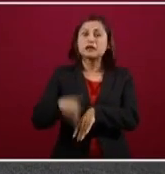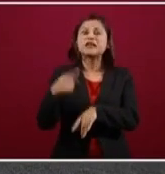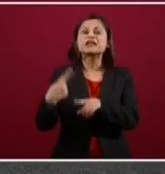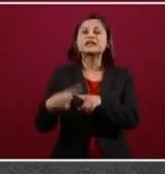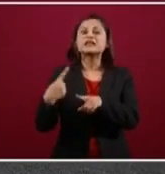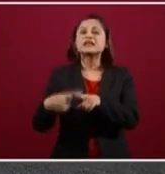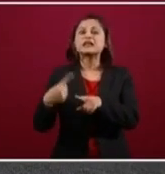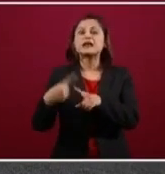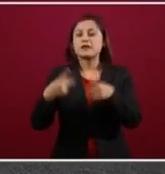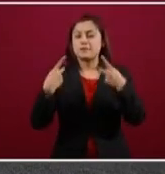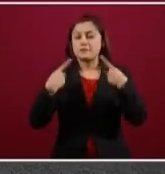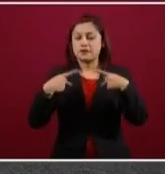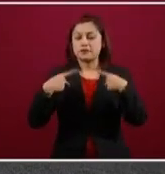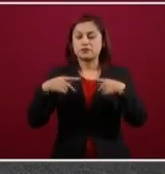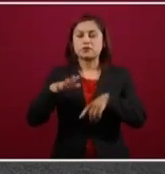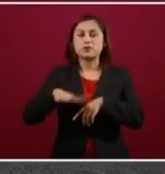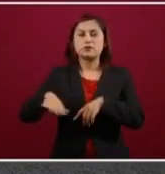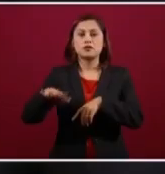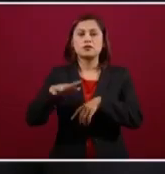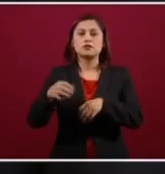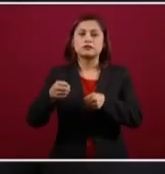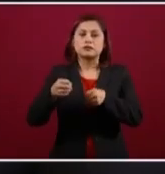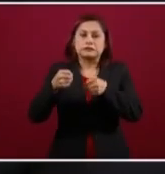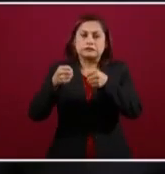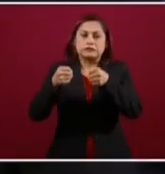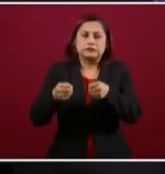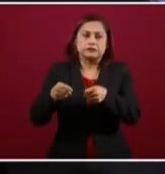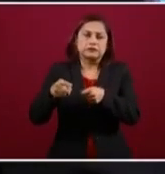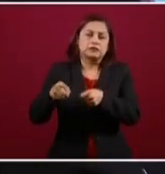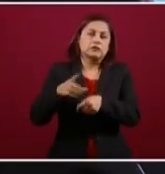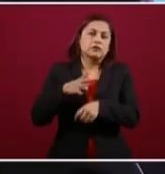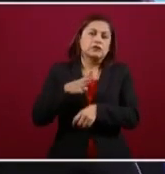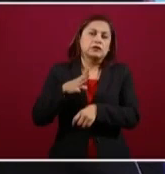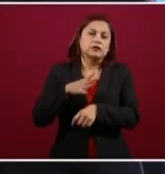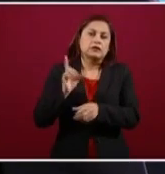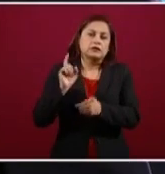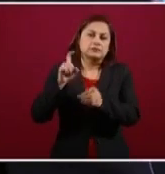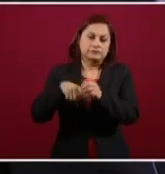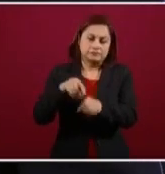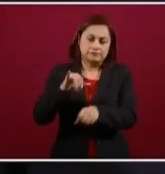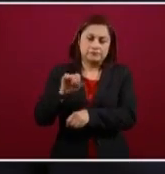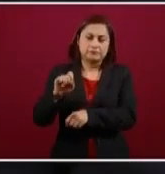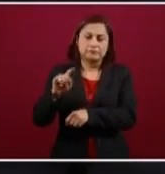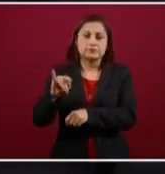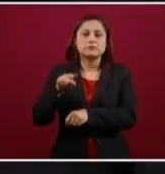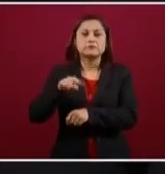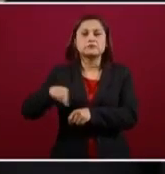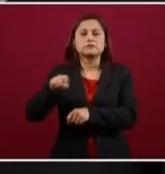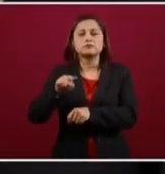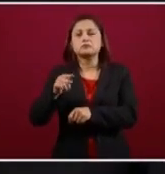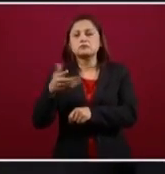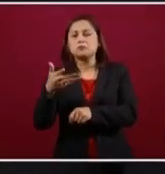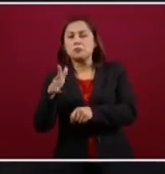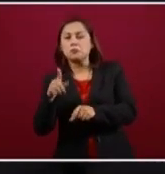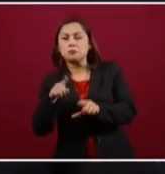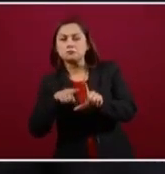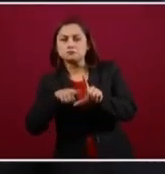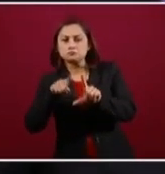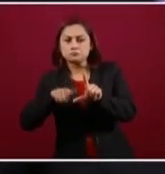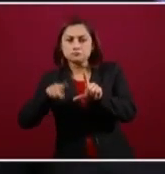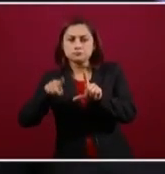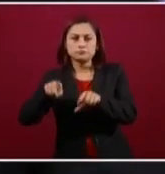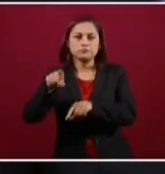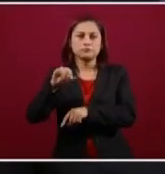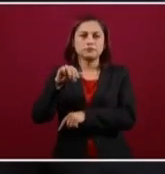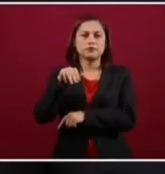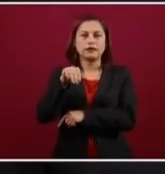asegurados, el promedio del salario de los asegurados en el